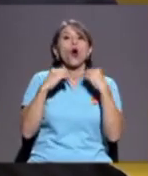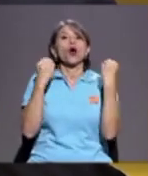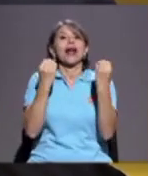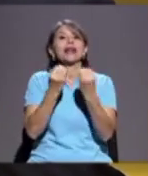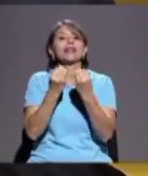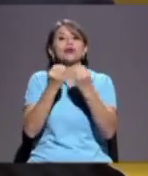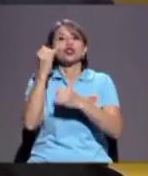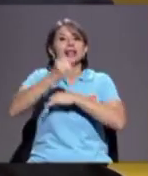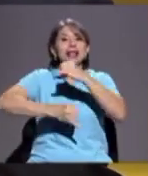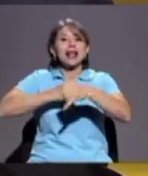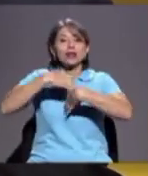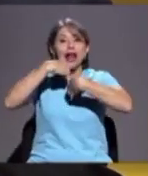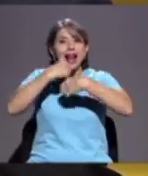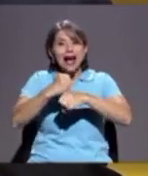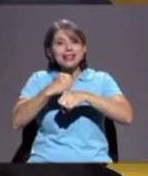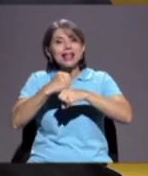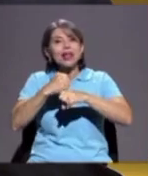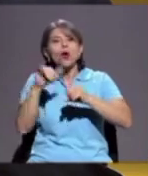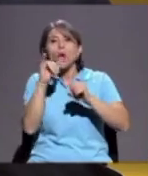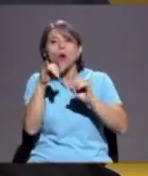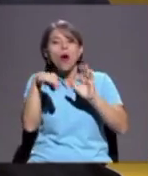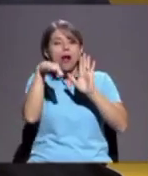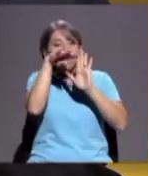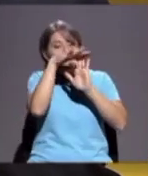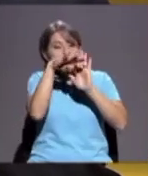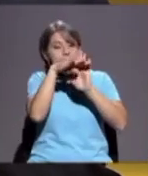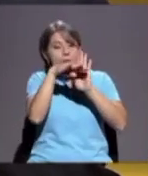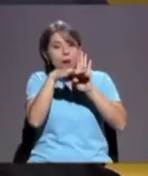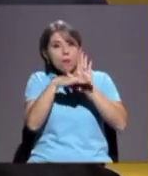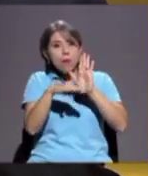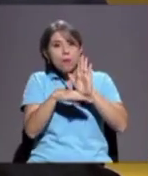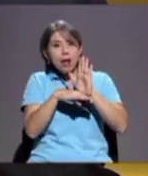ranking de la actuación